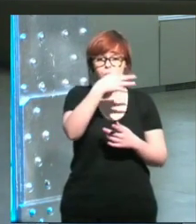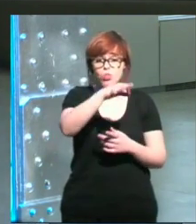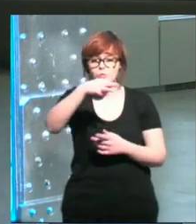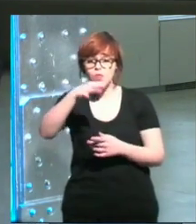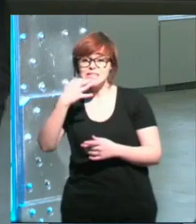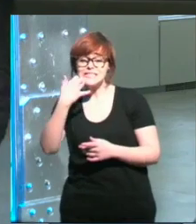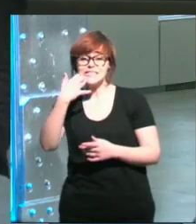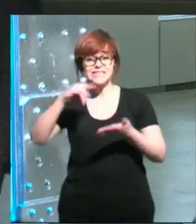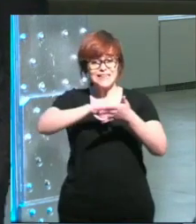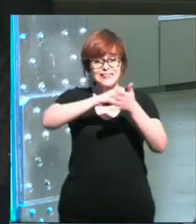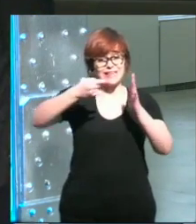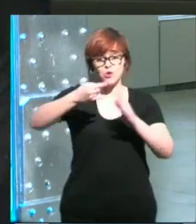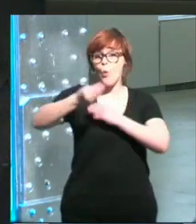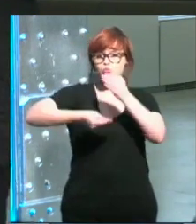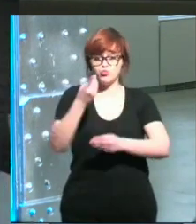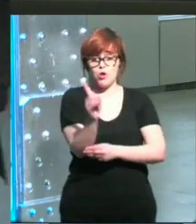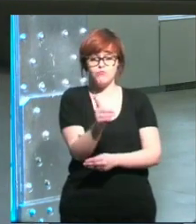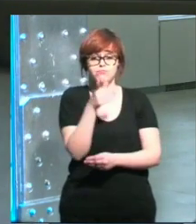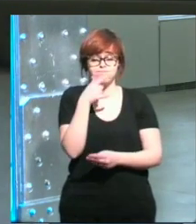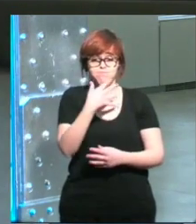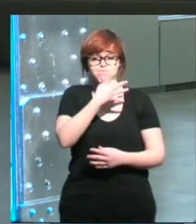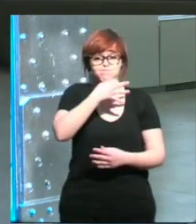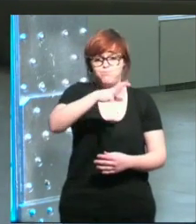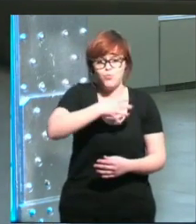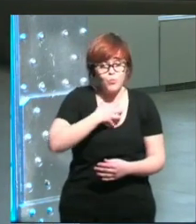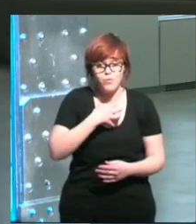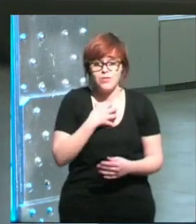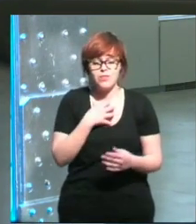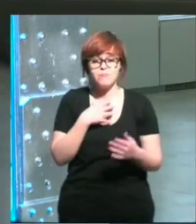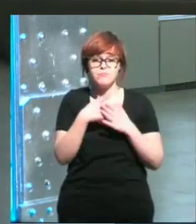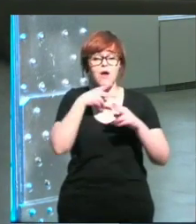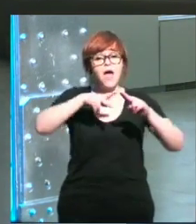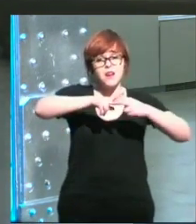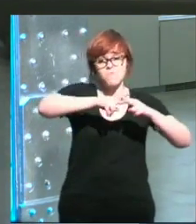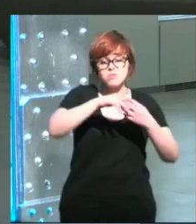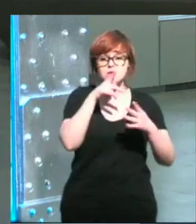TIC, tanto de las redes sociales como de las diferentes herramientas de comunicación social.